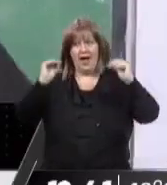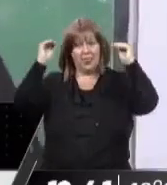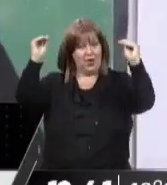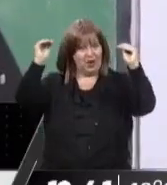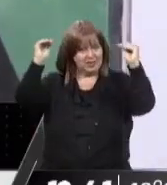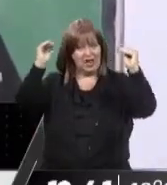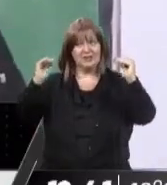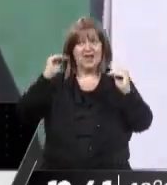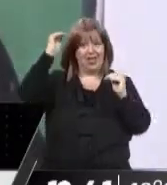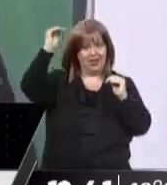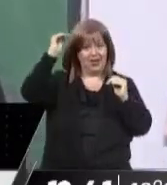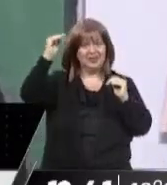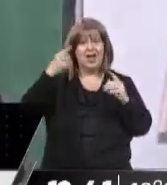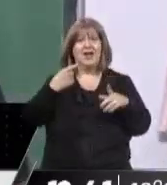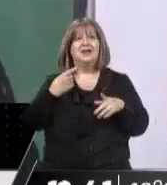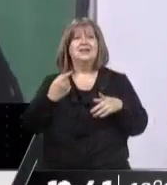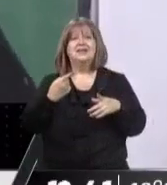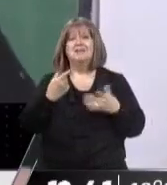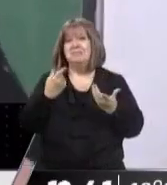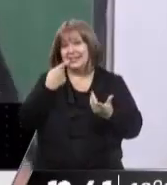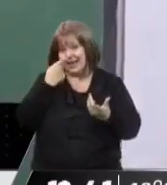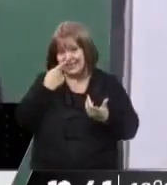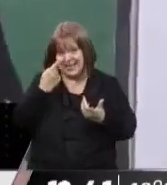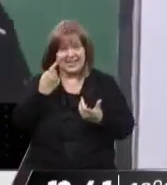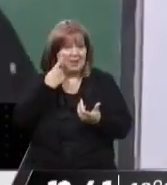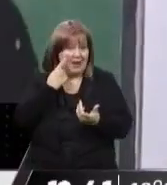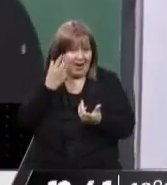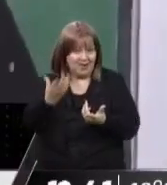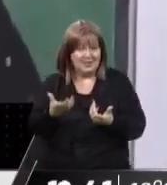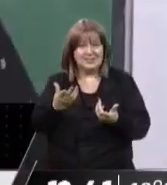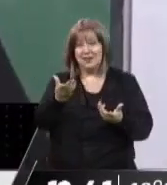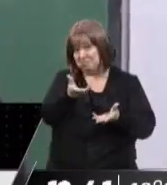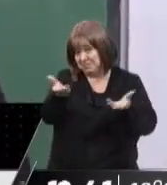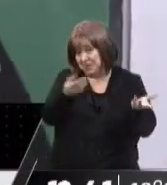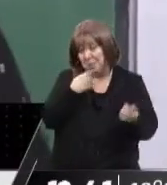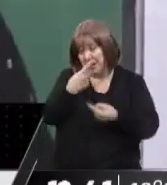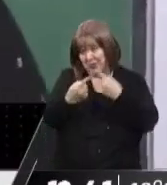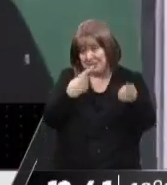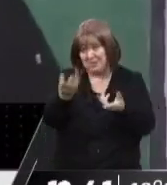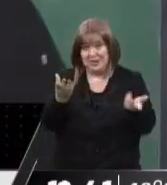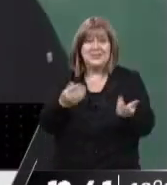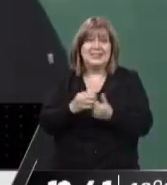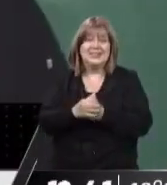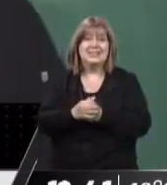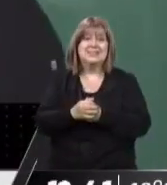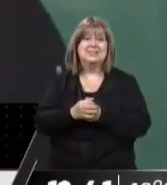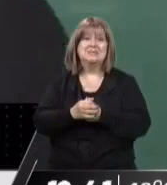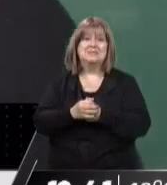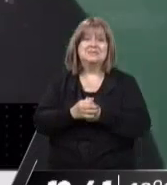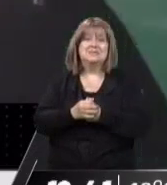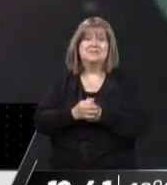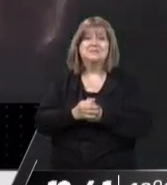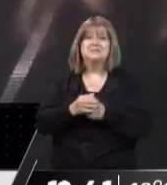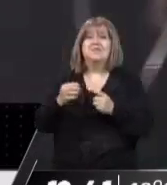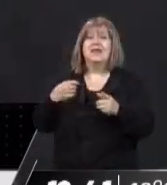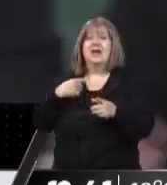gente grande, muy interesante para conocer, así que todo es tuyo. Todo lo que le quiera preguntar a los chicos... Ahí voy, pero